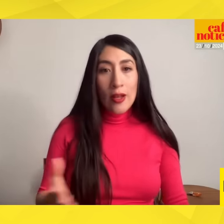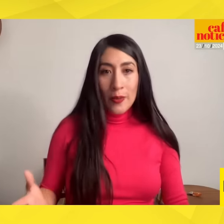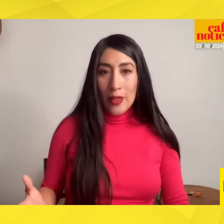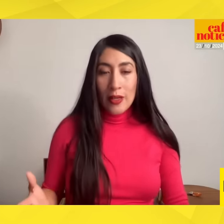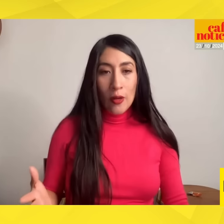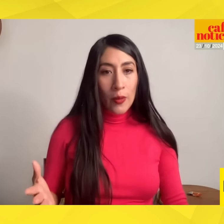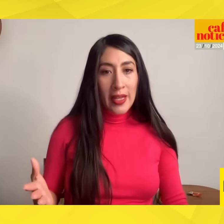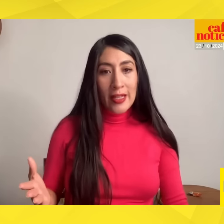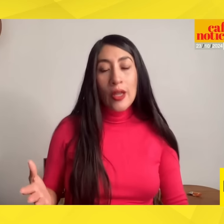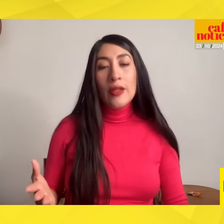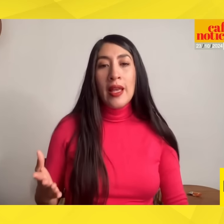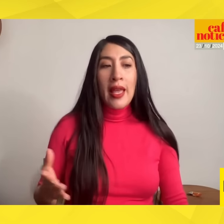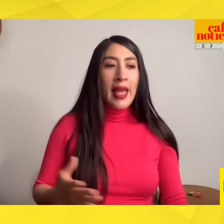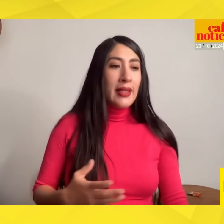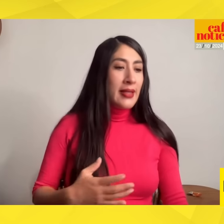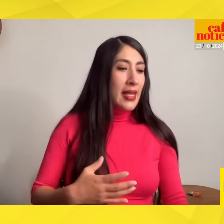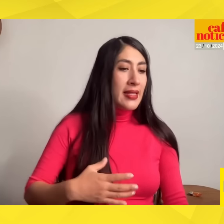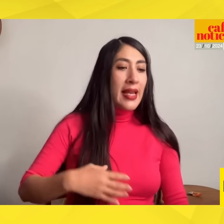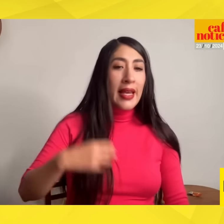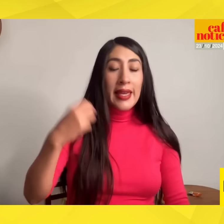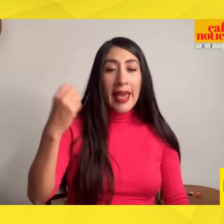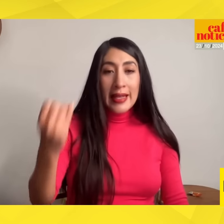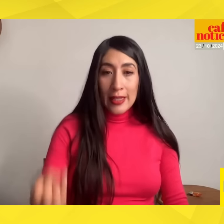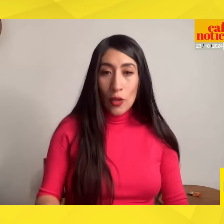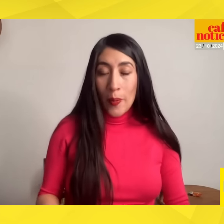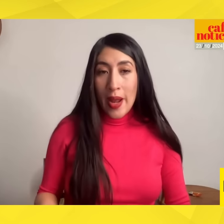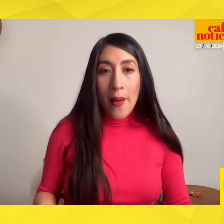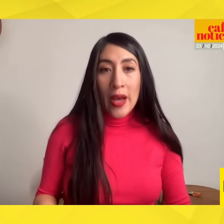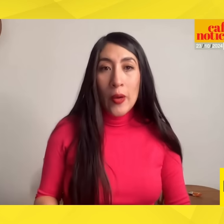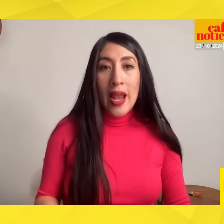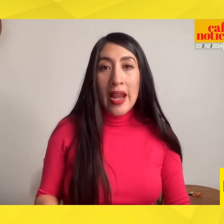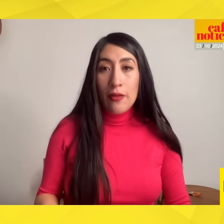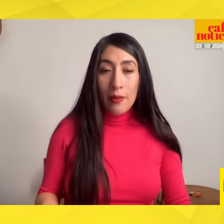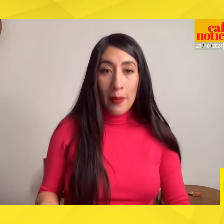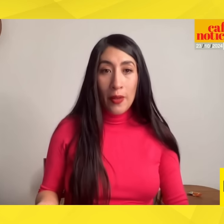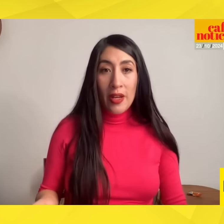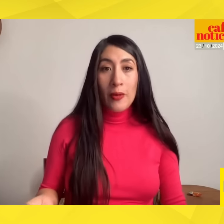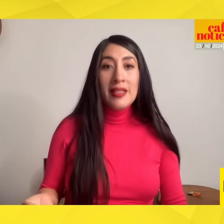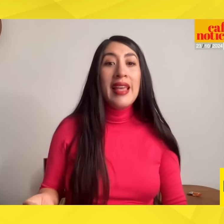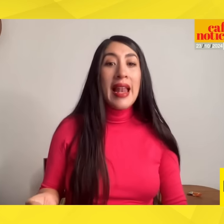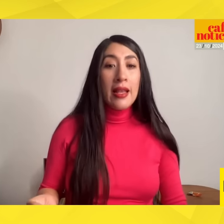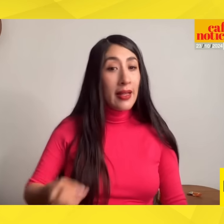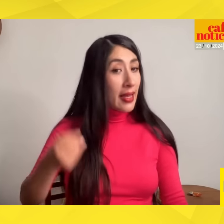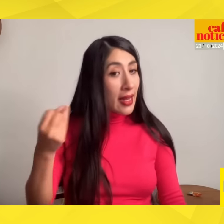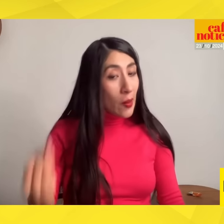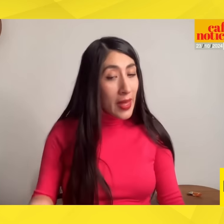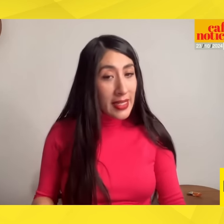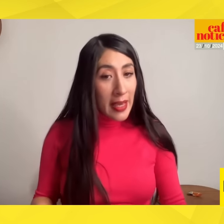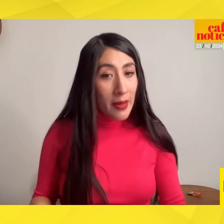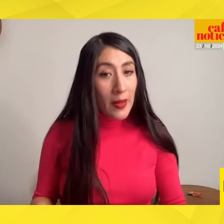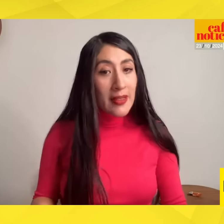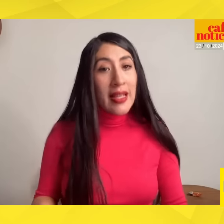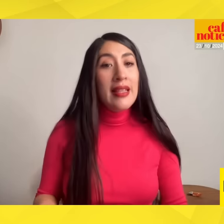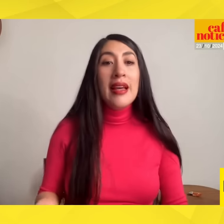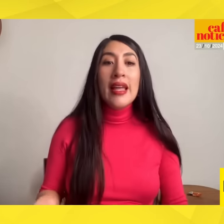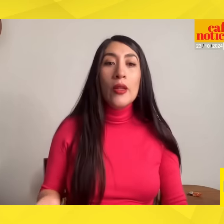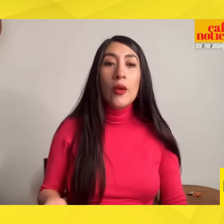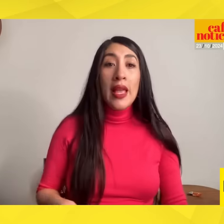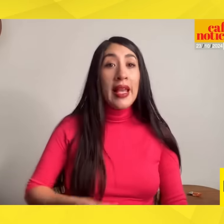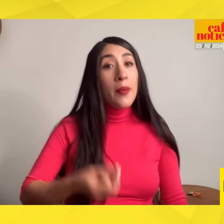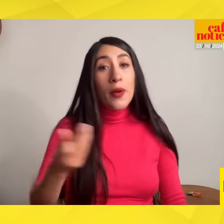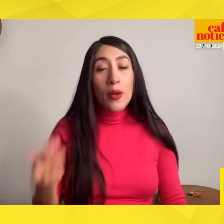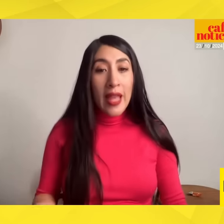mayoría de los medios de comunicación se dice que ya se echó para abajo la reforma al poder judicial que Claudia shinba está en